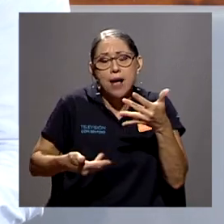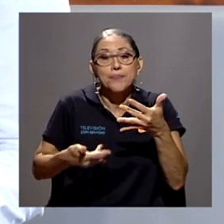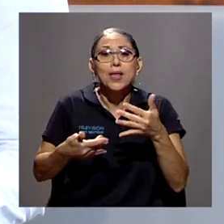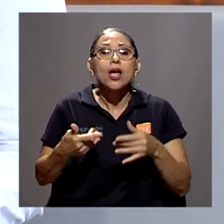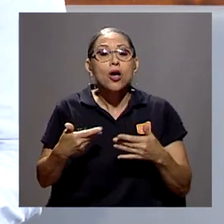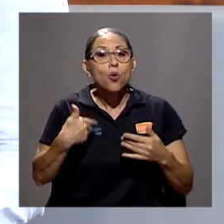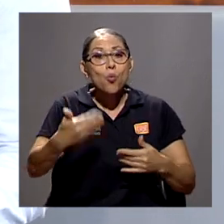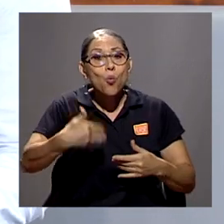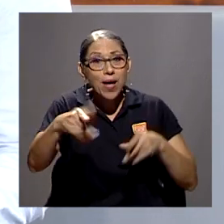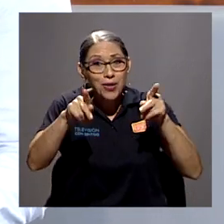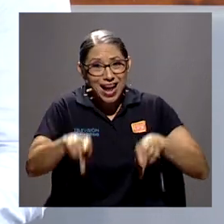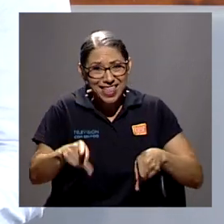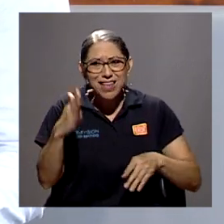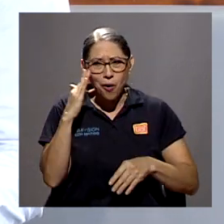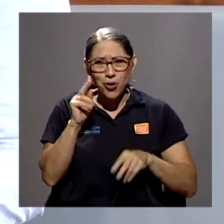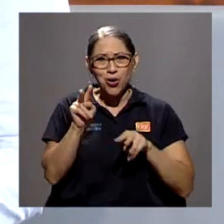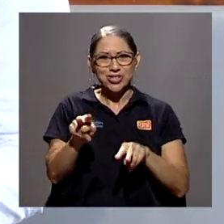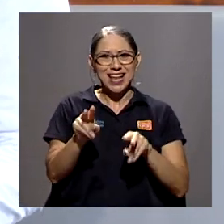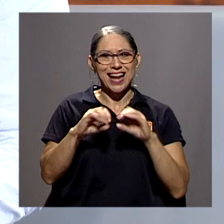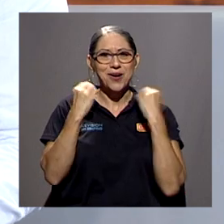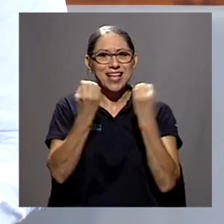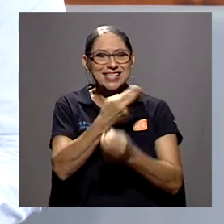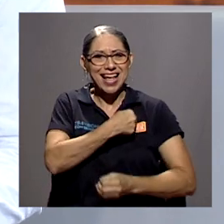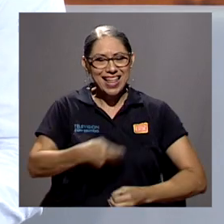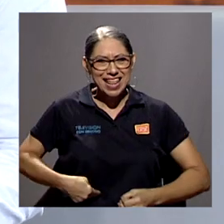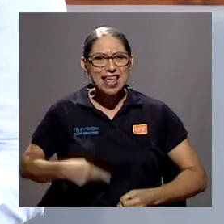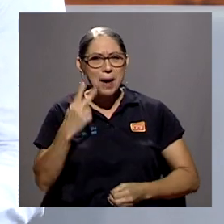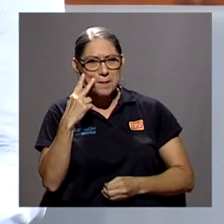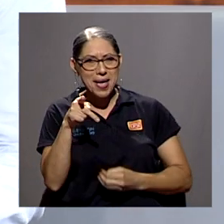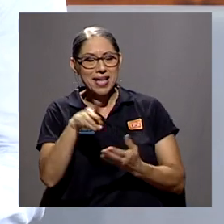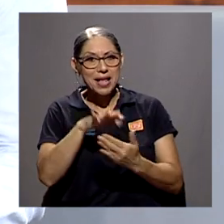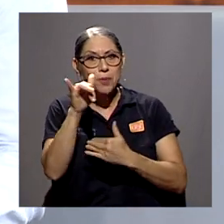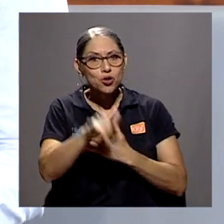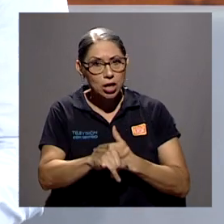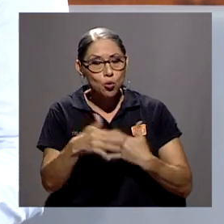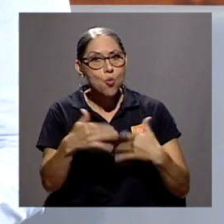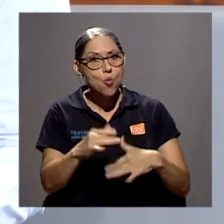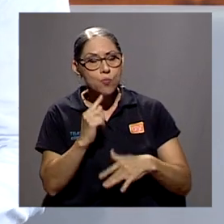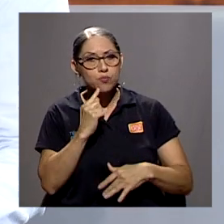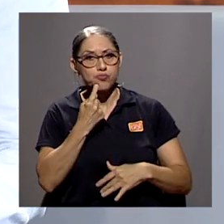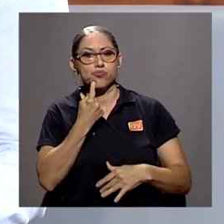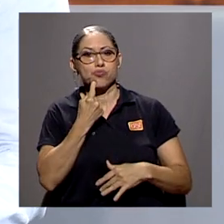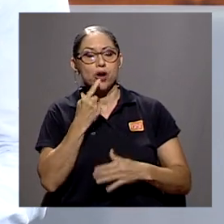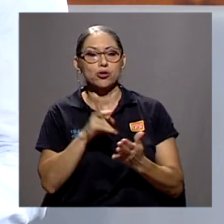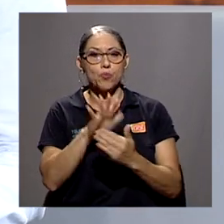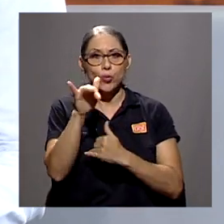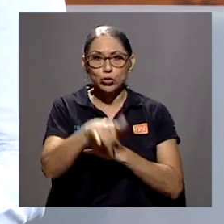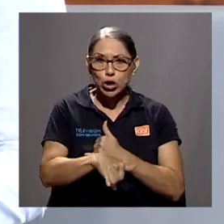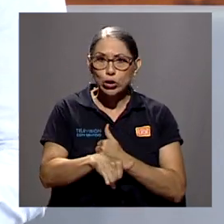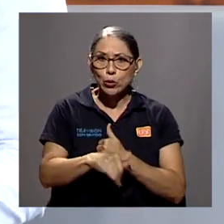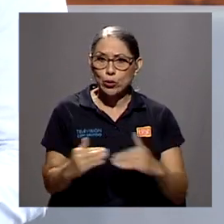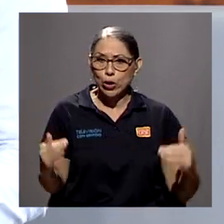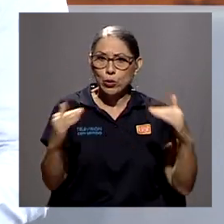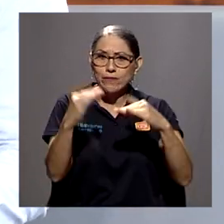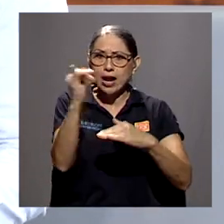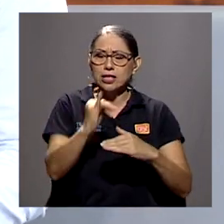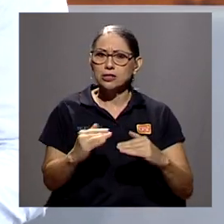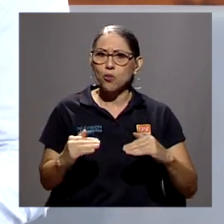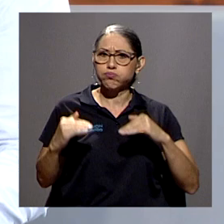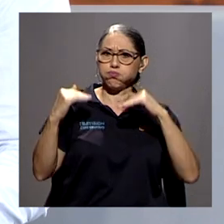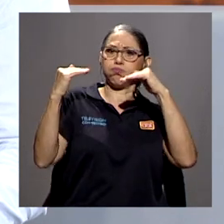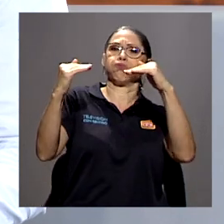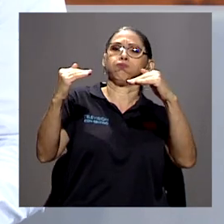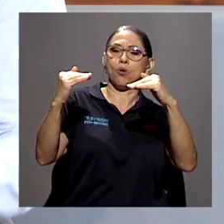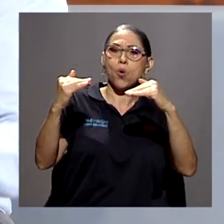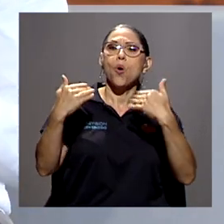cuando la gente conoce la orquesta heredia ve que el proyecto tiene muchísima seriedad que es un proyecto de muy alto nivel artístico entonces le da